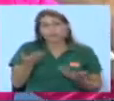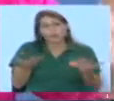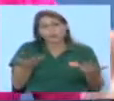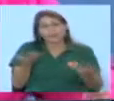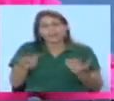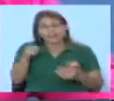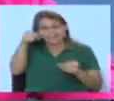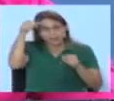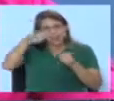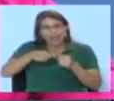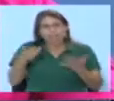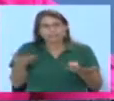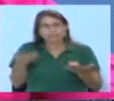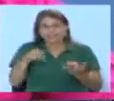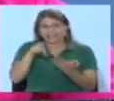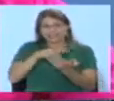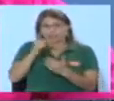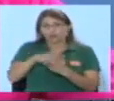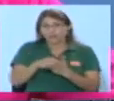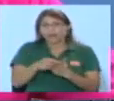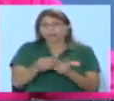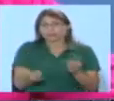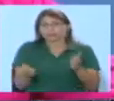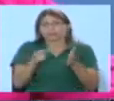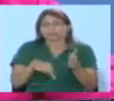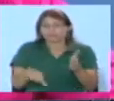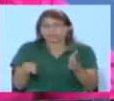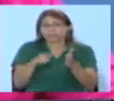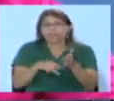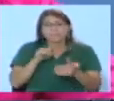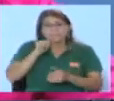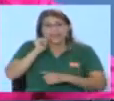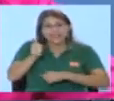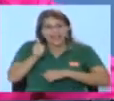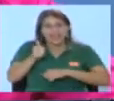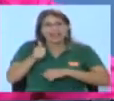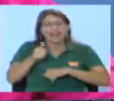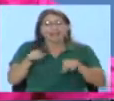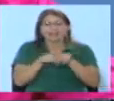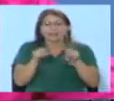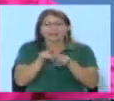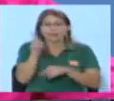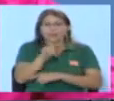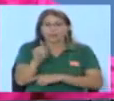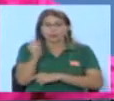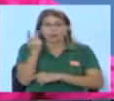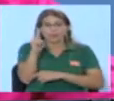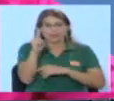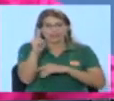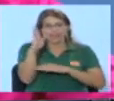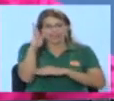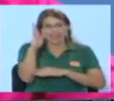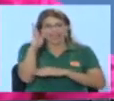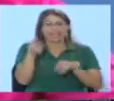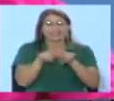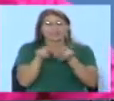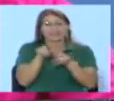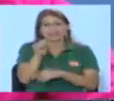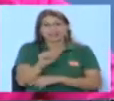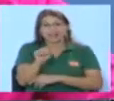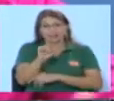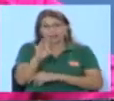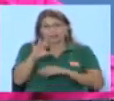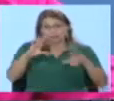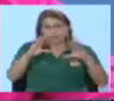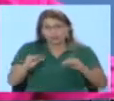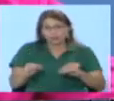Les recordamos que el programa tiene varias repeticiones, mañana y el domingo a mediodía y el sábado a las 8 de la noche. Nos parece